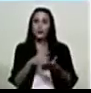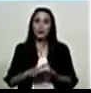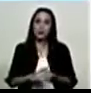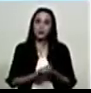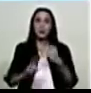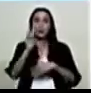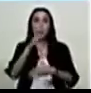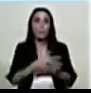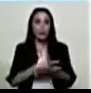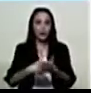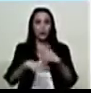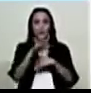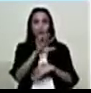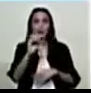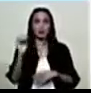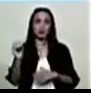2.500.000